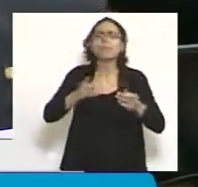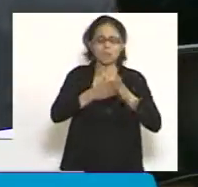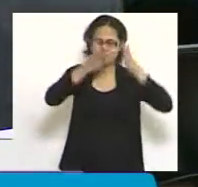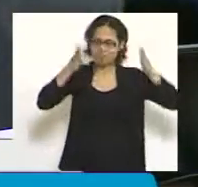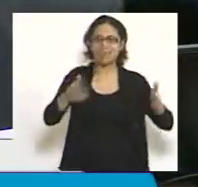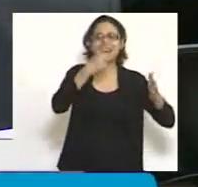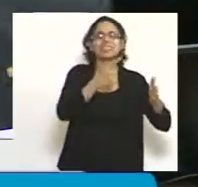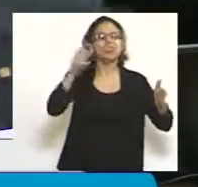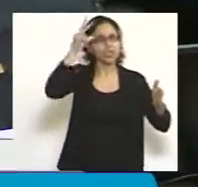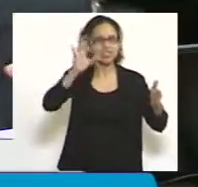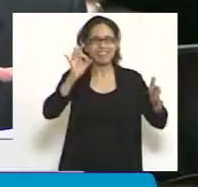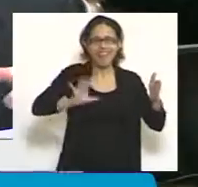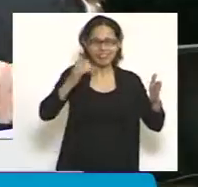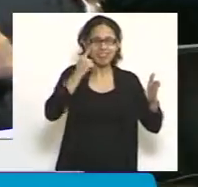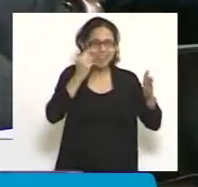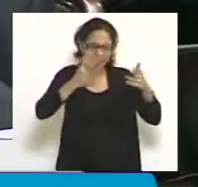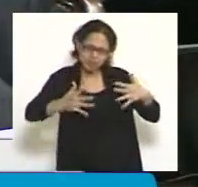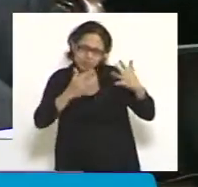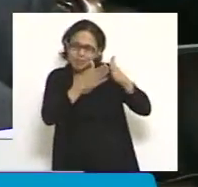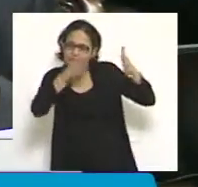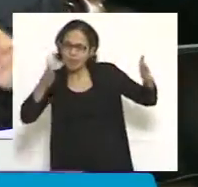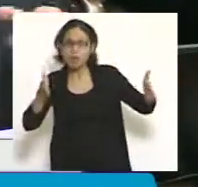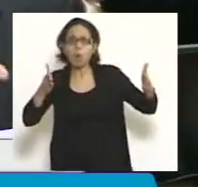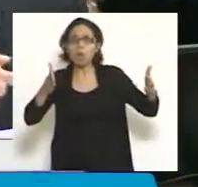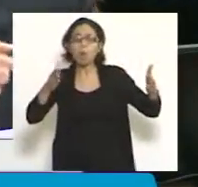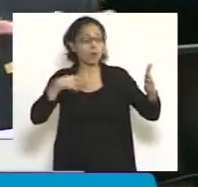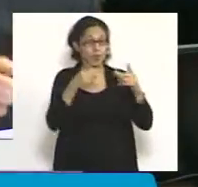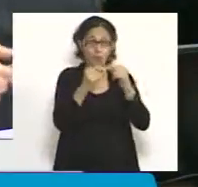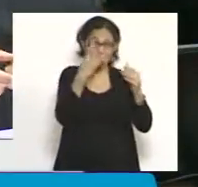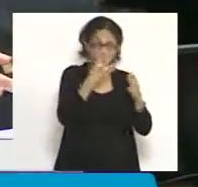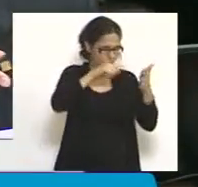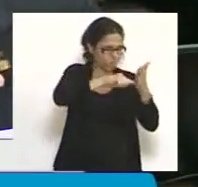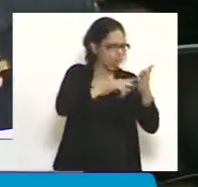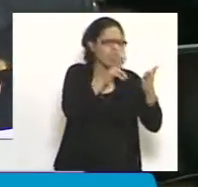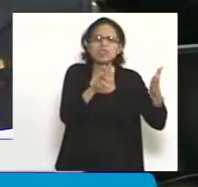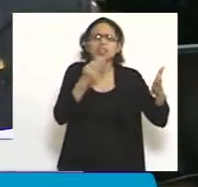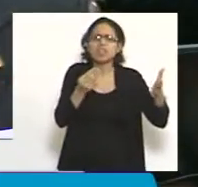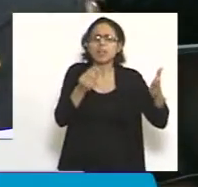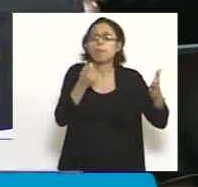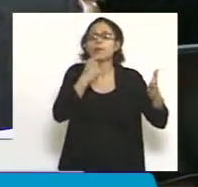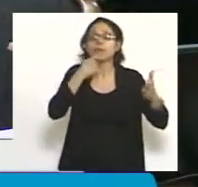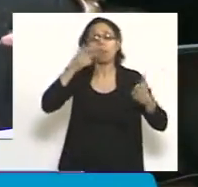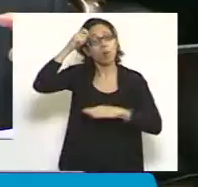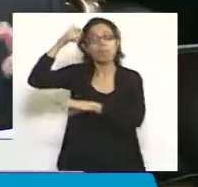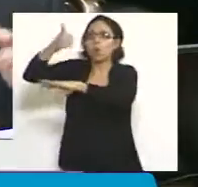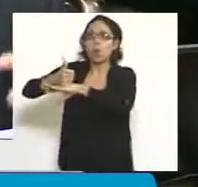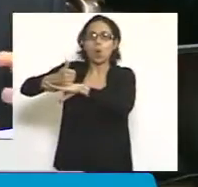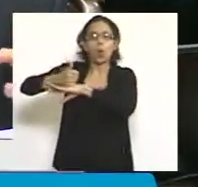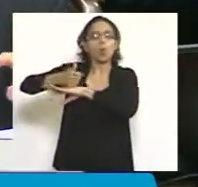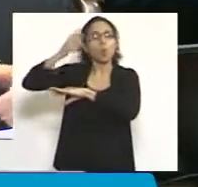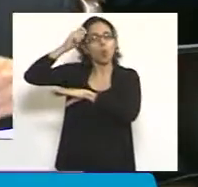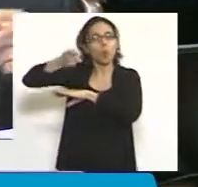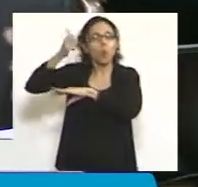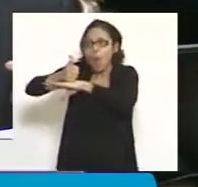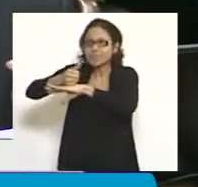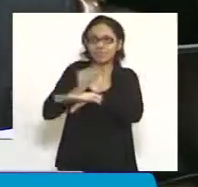ese artículo 4 lo que dice es que se va a nombrar, si no hay jueces disponibles para aceptar la